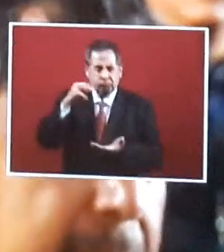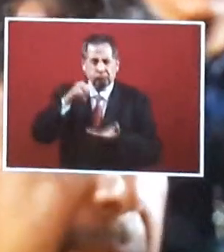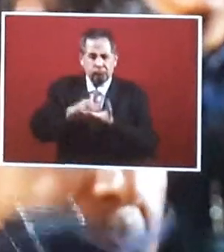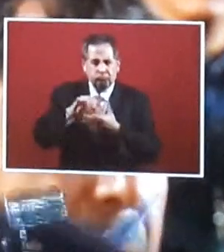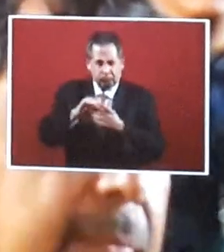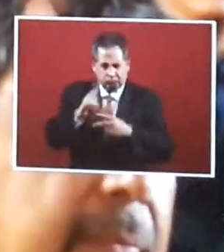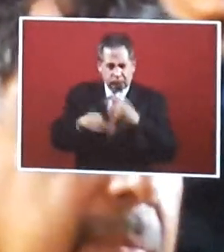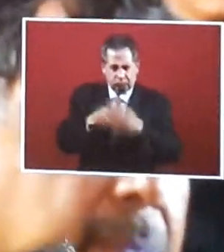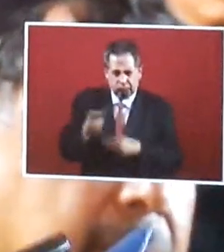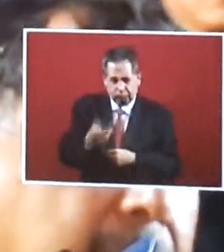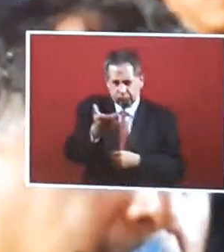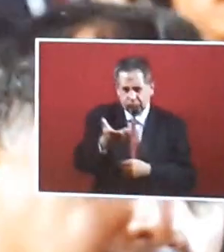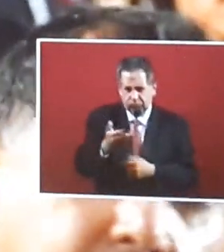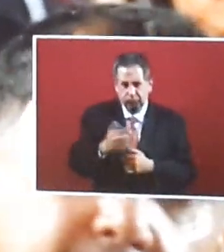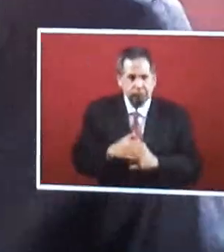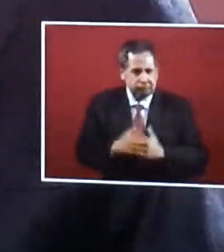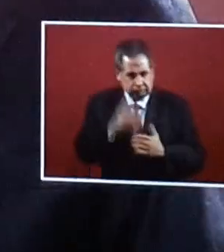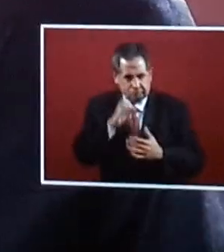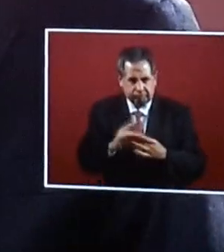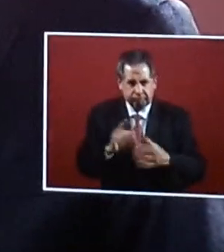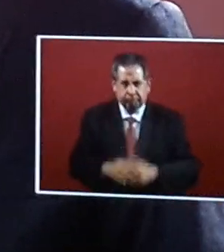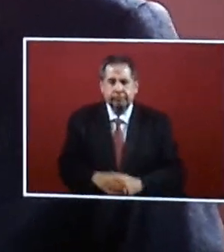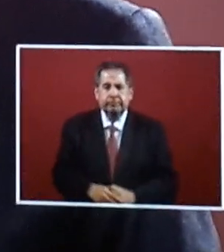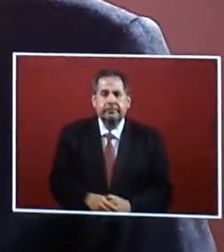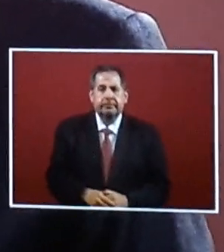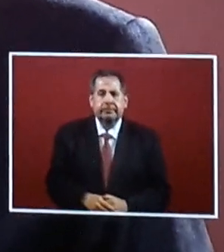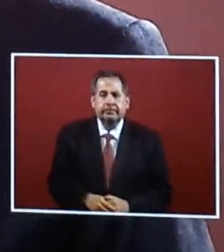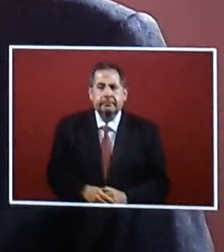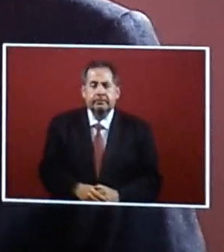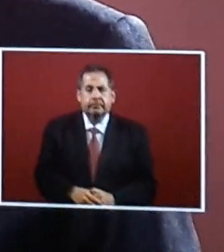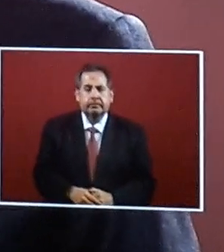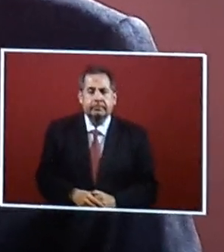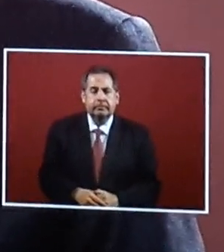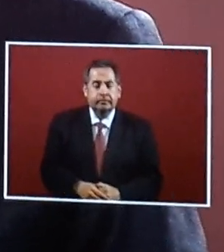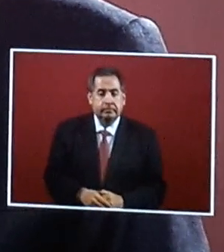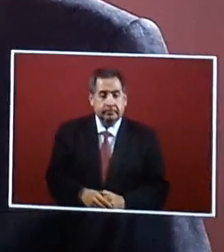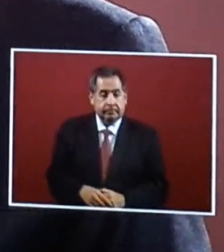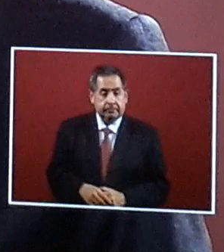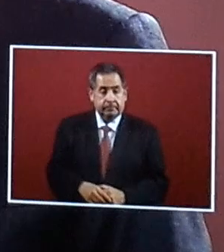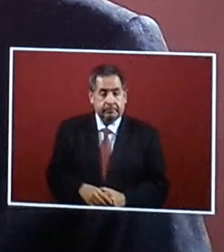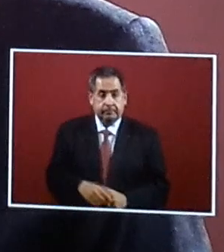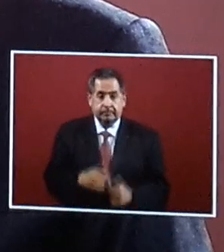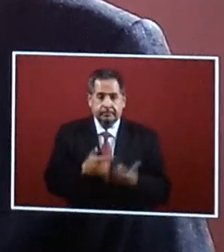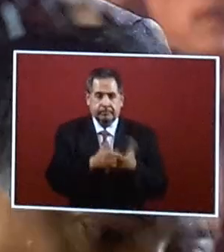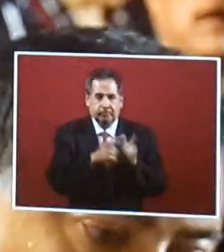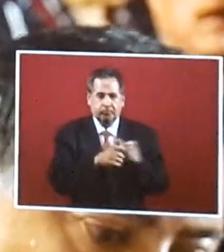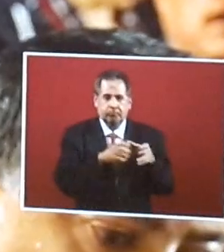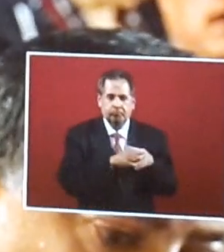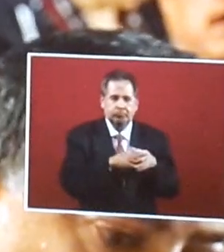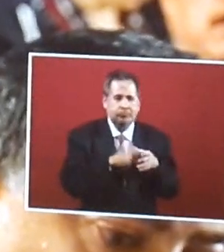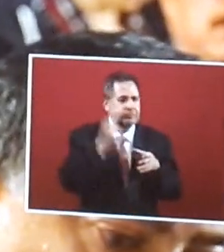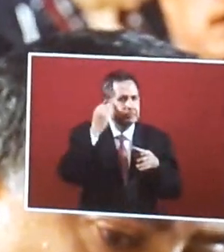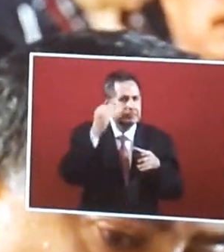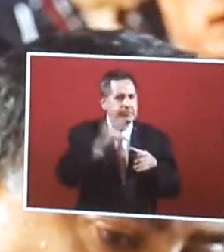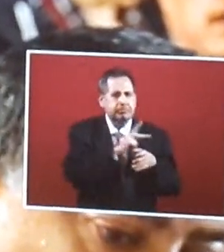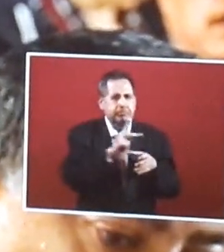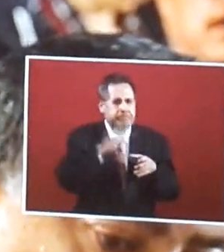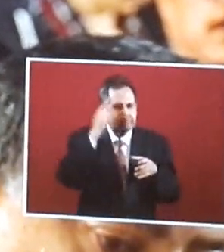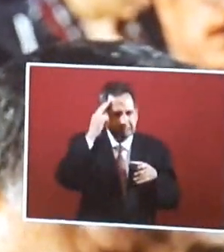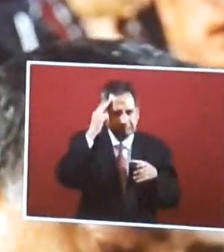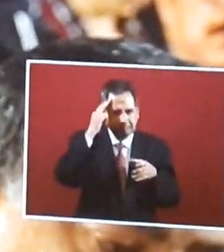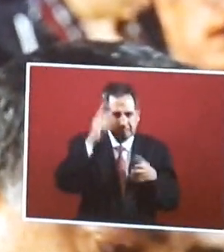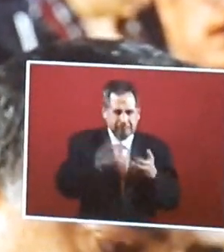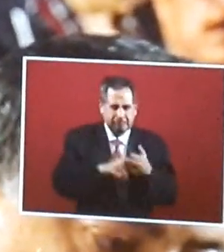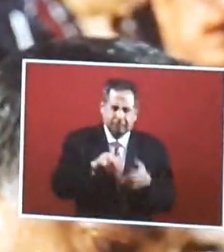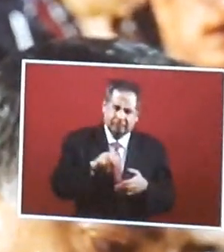siguiente que le voy a plantear, por favor. Durante este periodo neoporfirista que usted acaba de acuñar